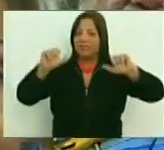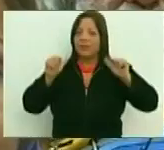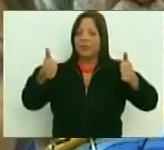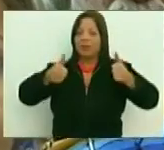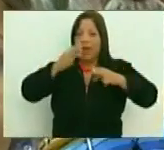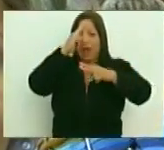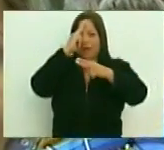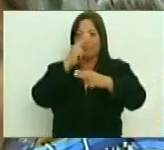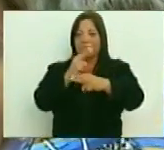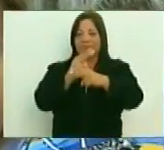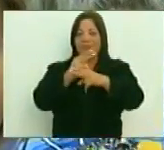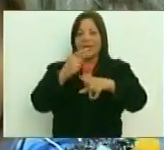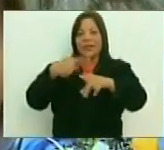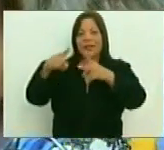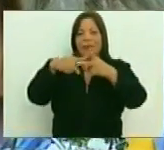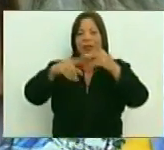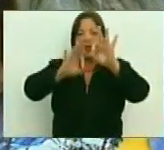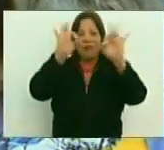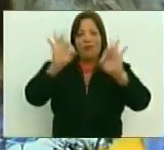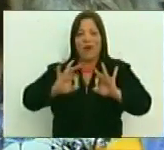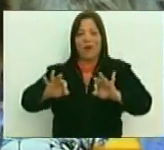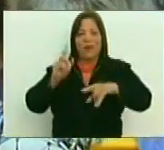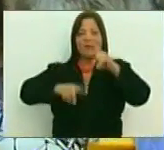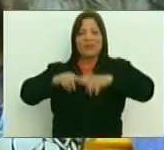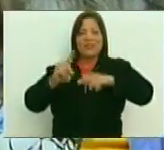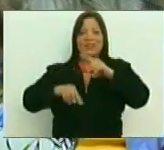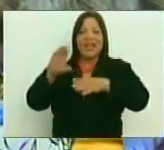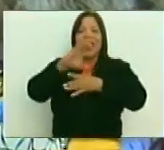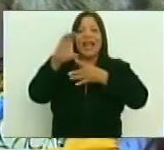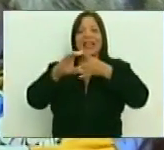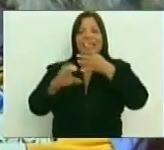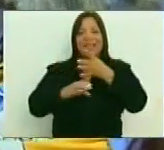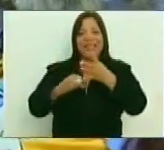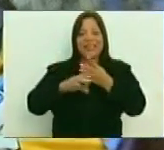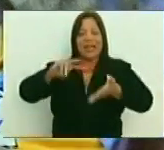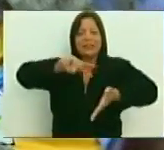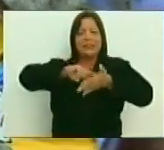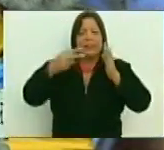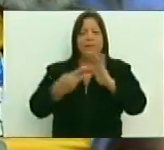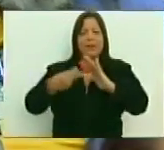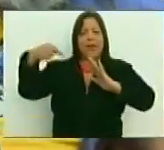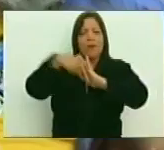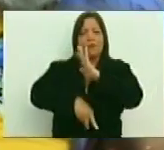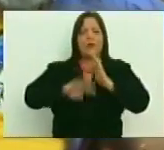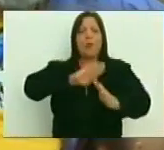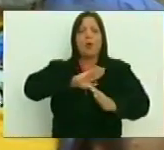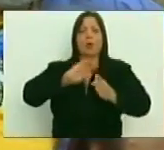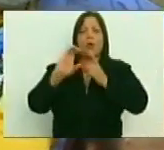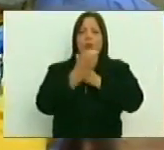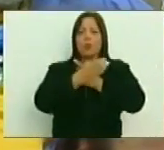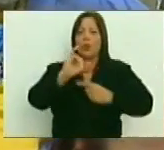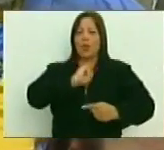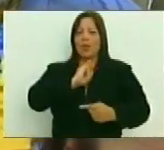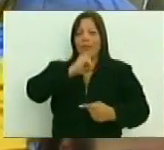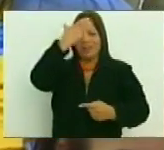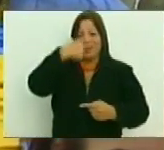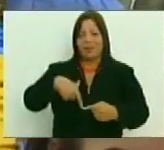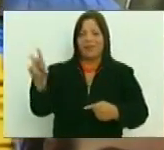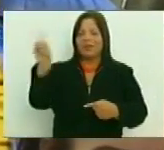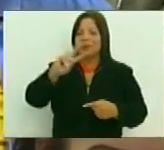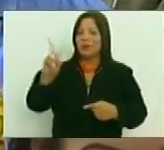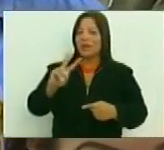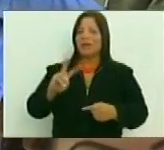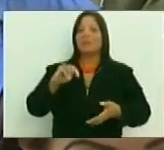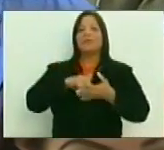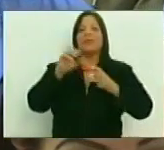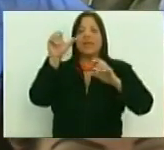el reconocimiento de las manifestaciones culturales, características y significativas para la identidad cultural de la Nación. A través